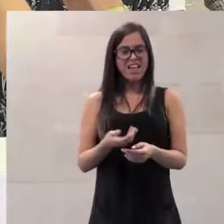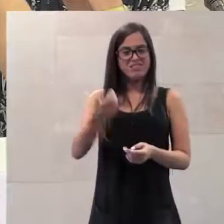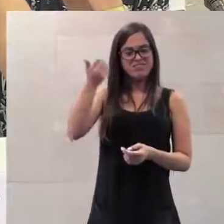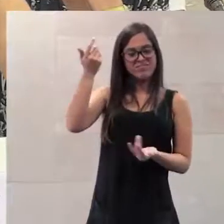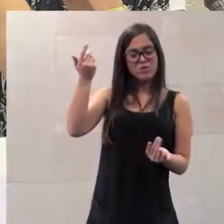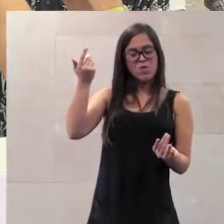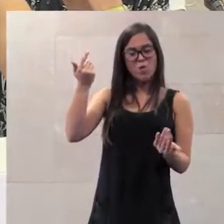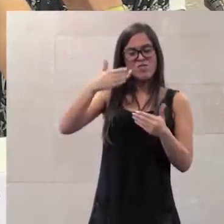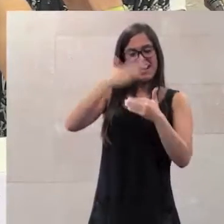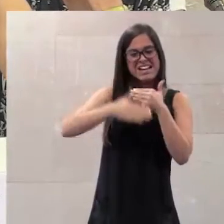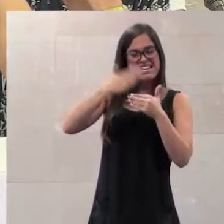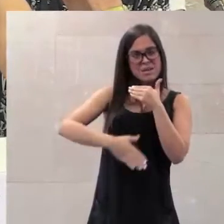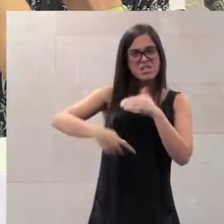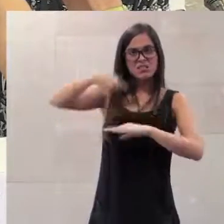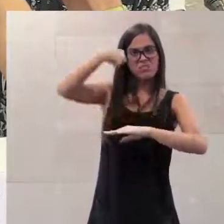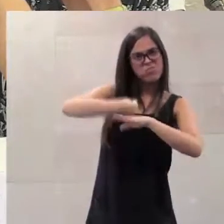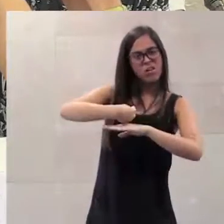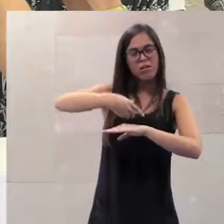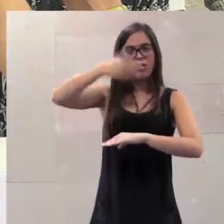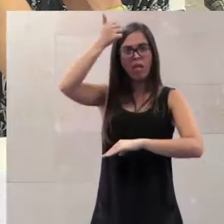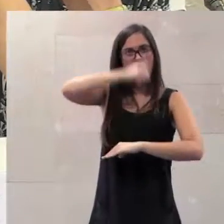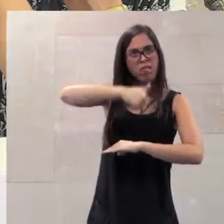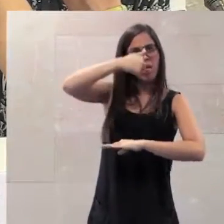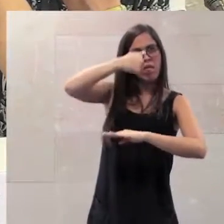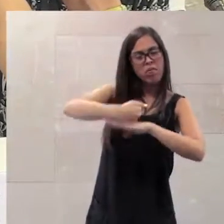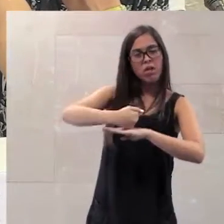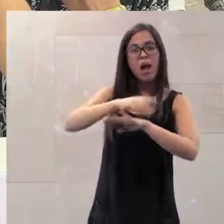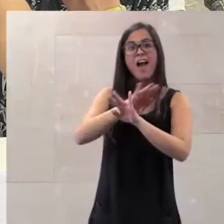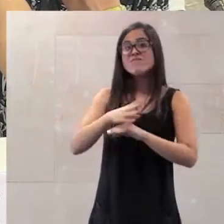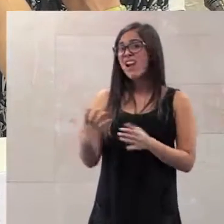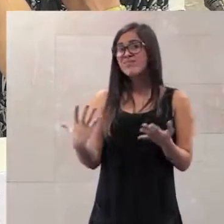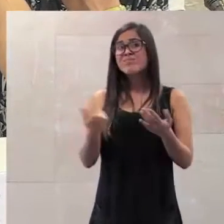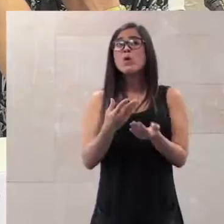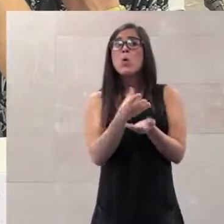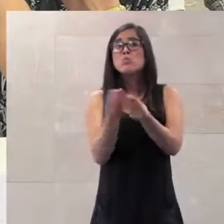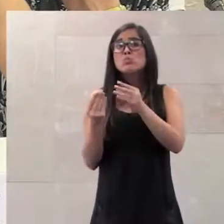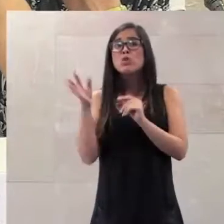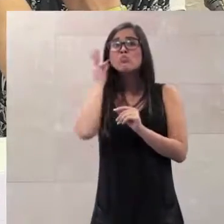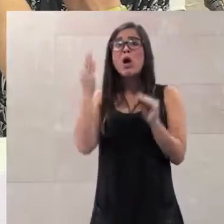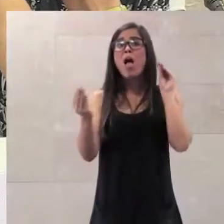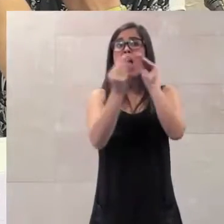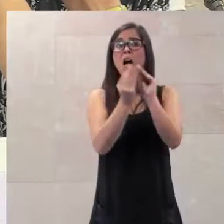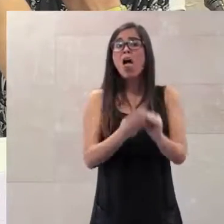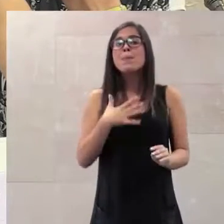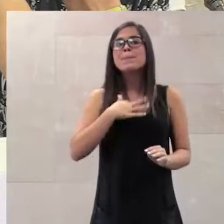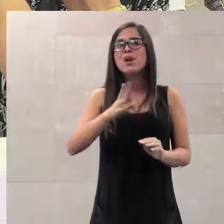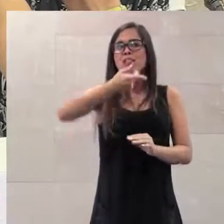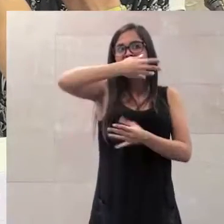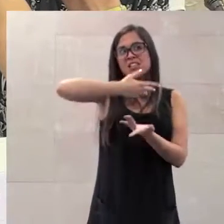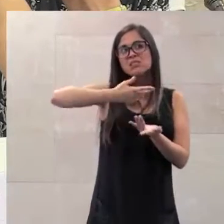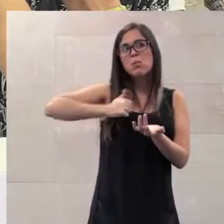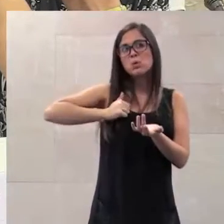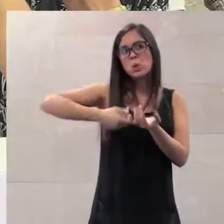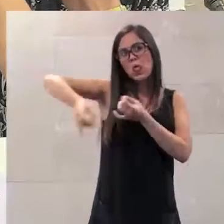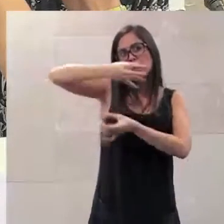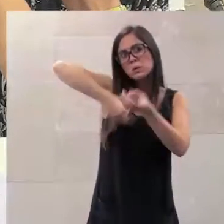los mandatos y abrir esa magnífica, estupenda oportunidad para ser un poquito